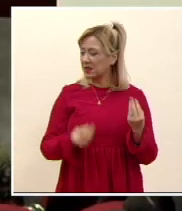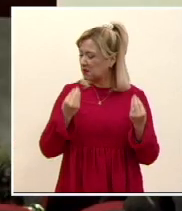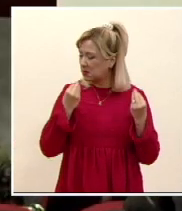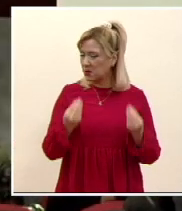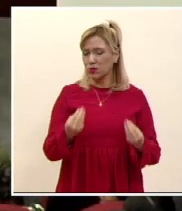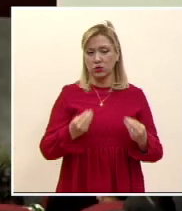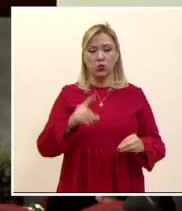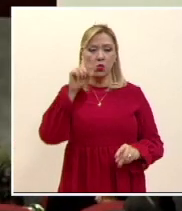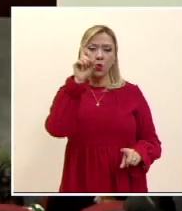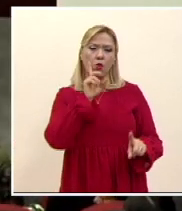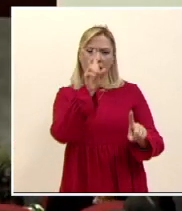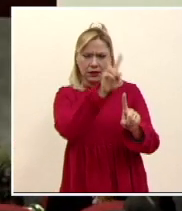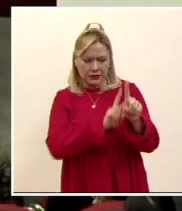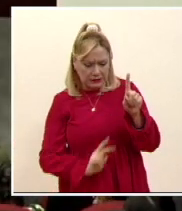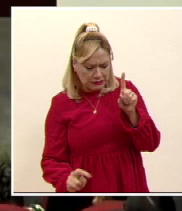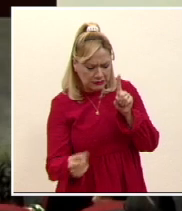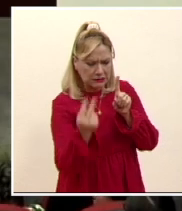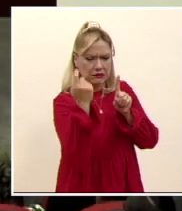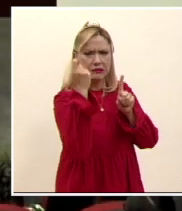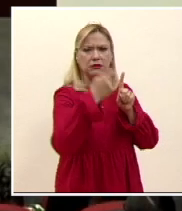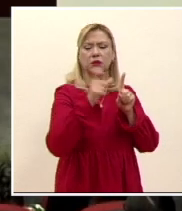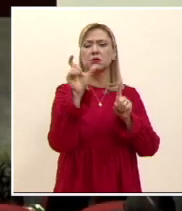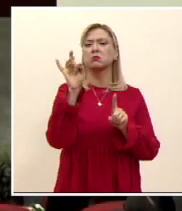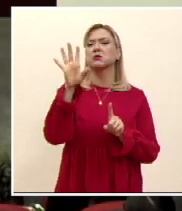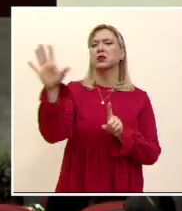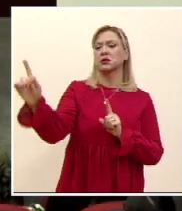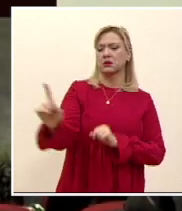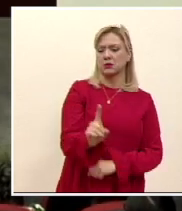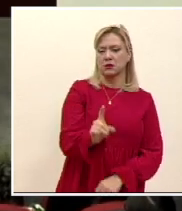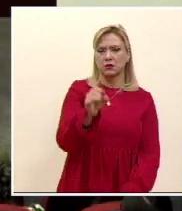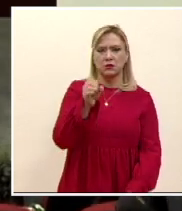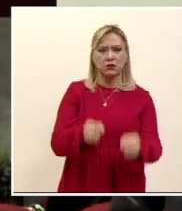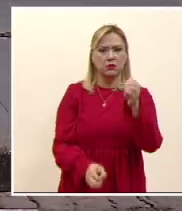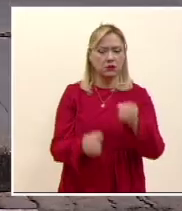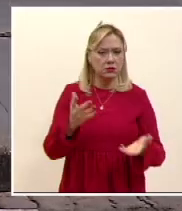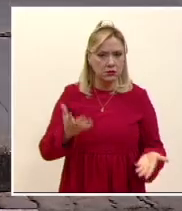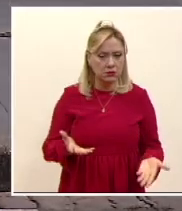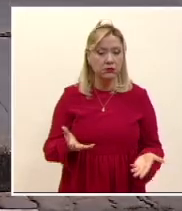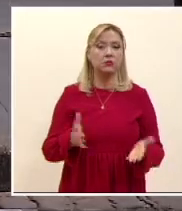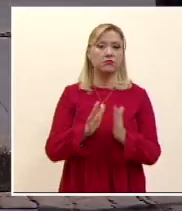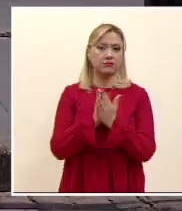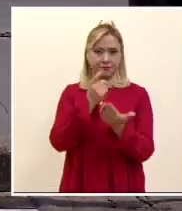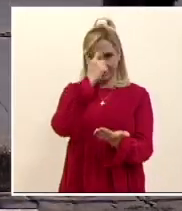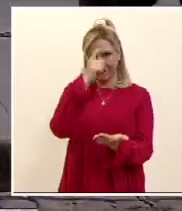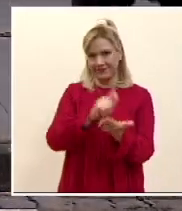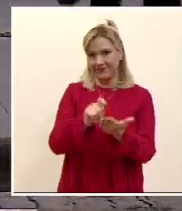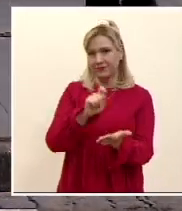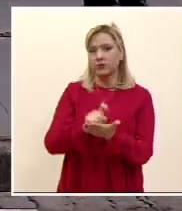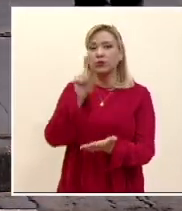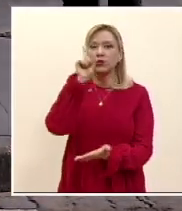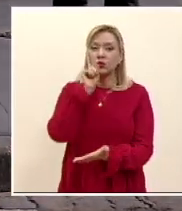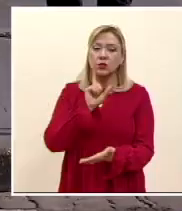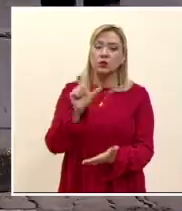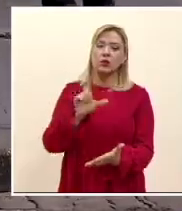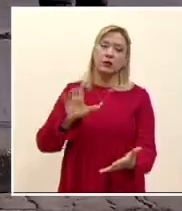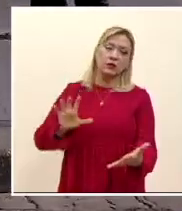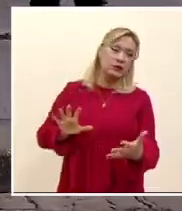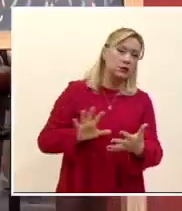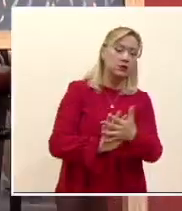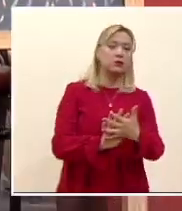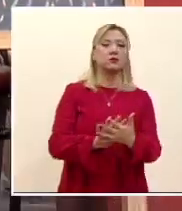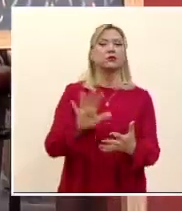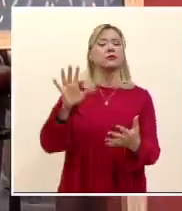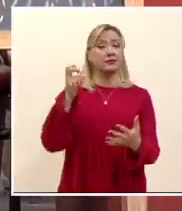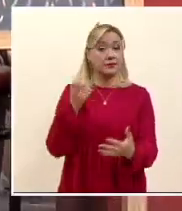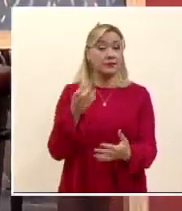la impartición de justicia. La también autora del libro Justicia con Perspectiva de Género para Mujeres Criminalizadas explicó